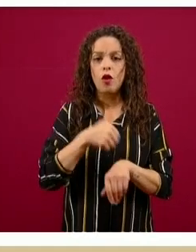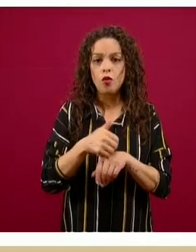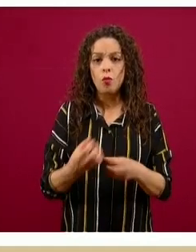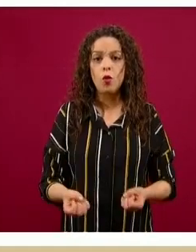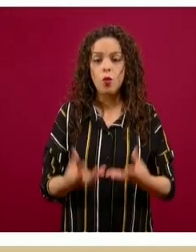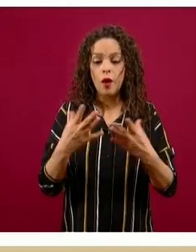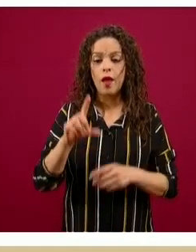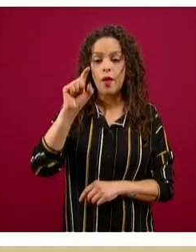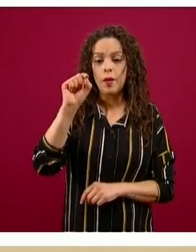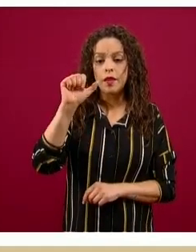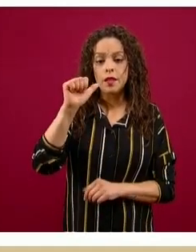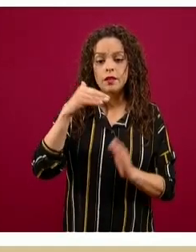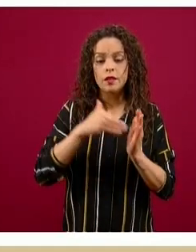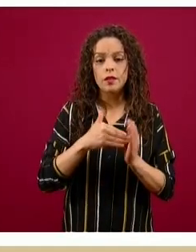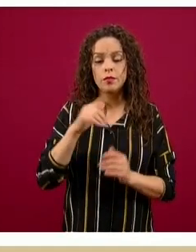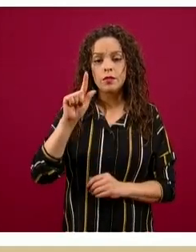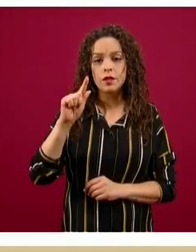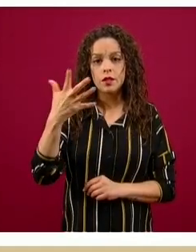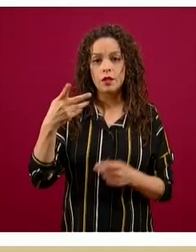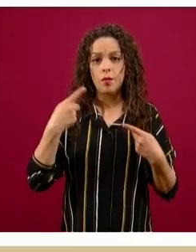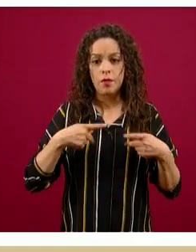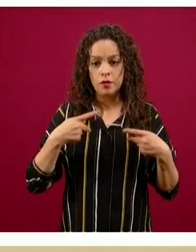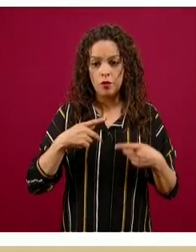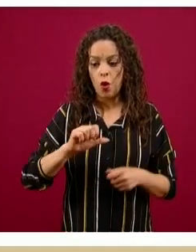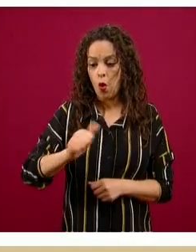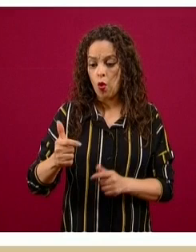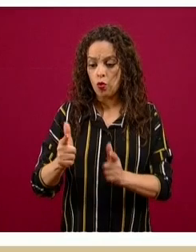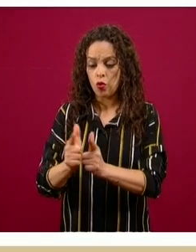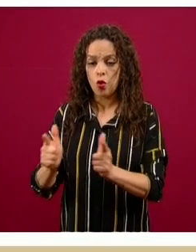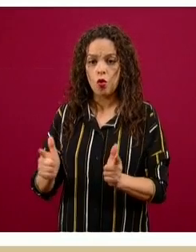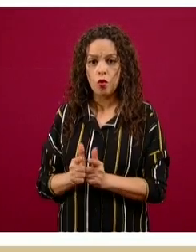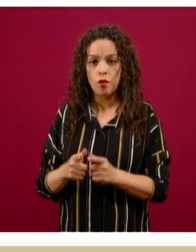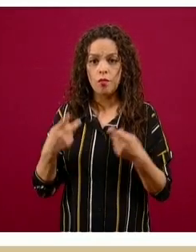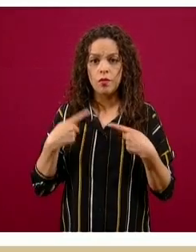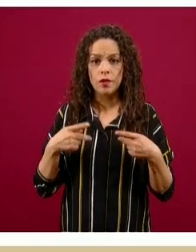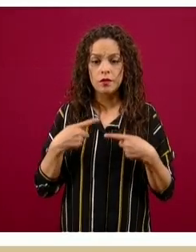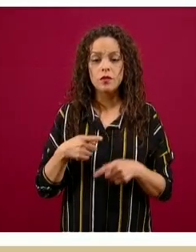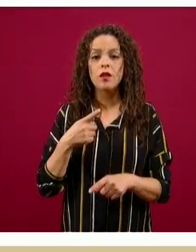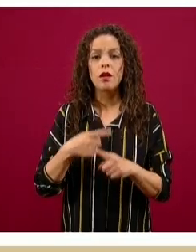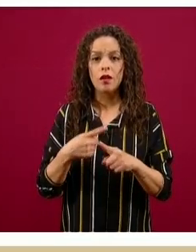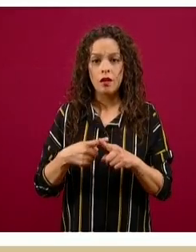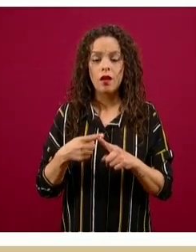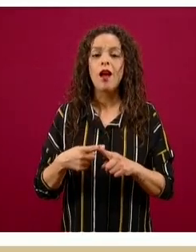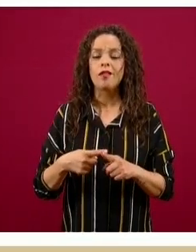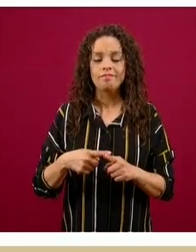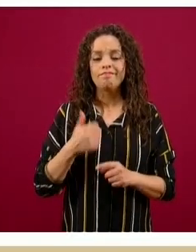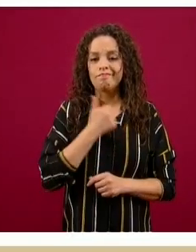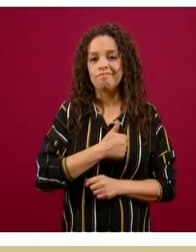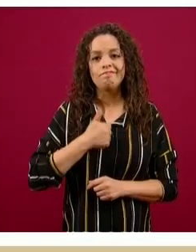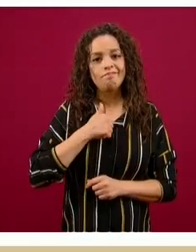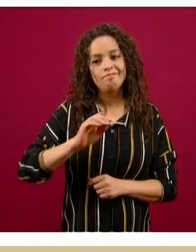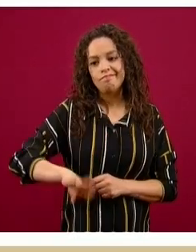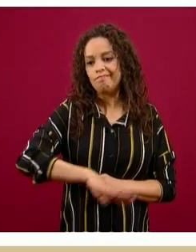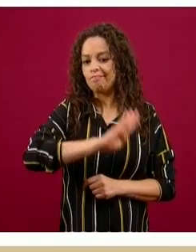26.075, y otro grupo de personas que también se actualiza son las lamentables defunciones. El día de hoy